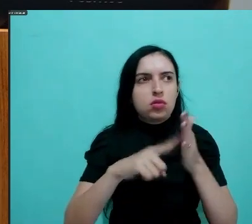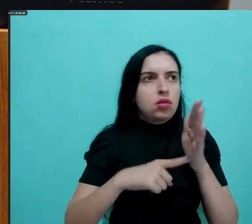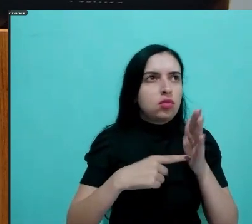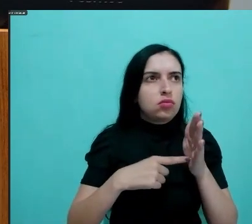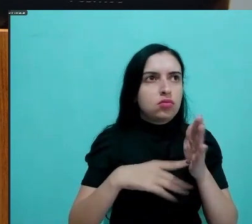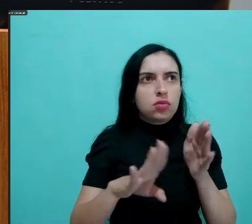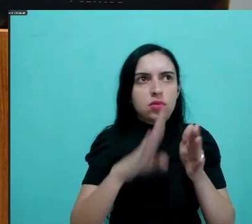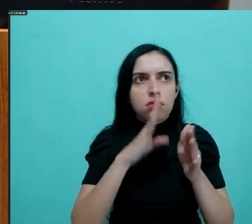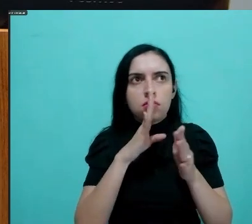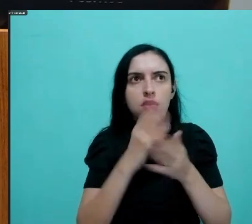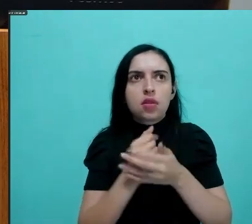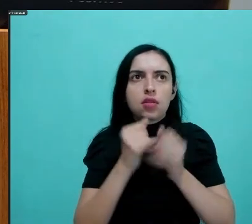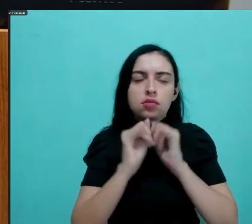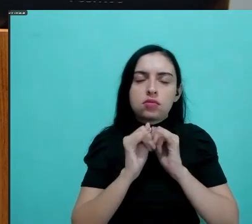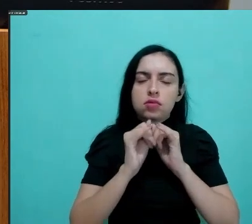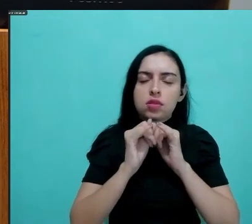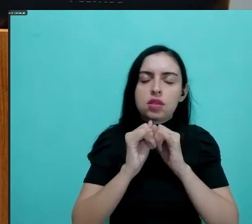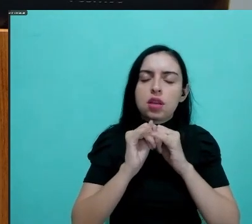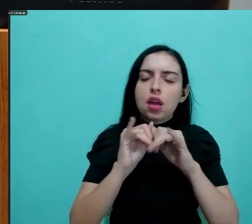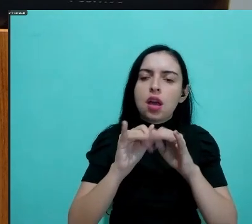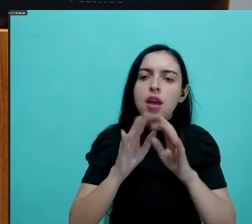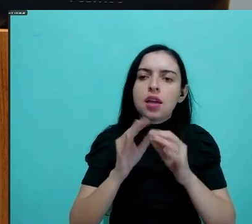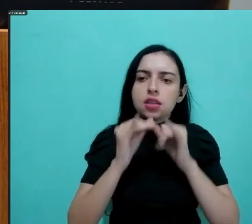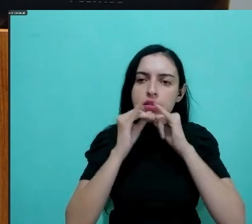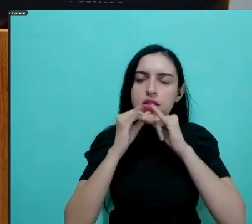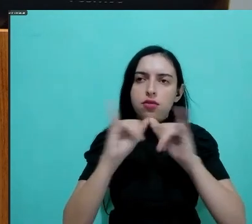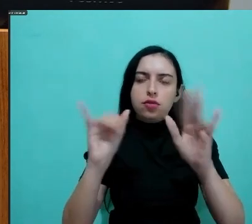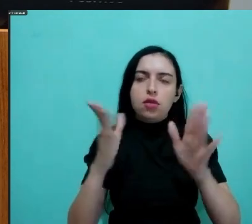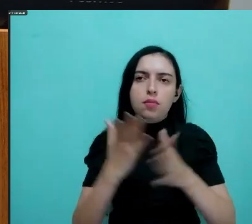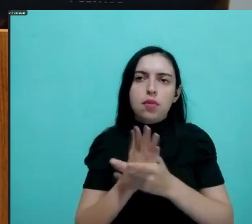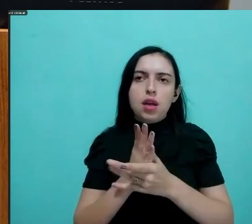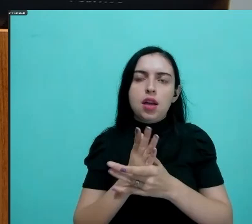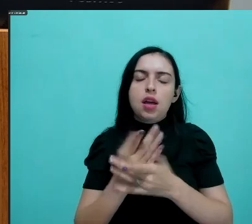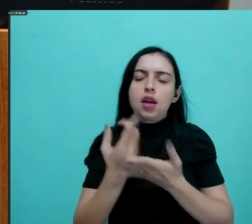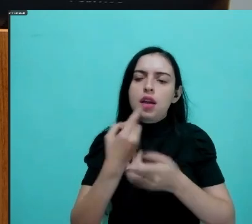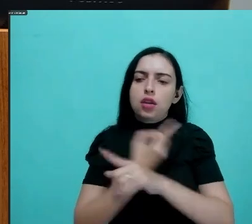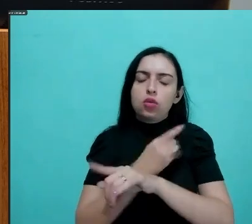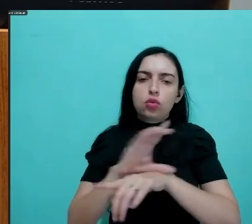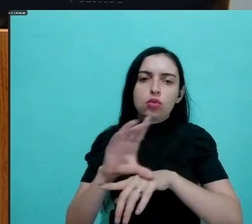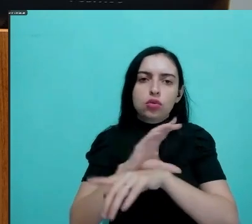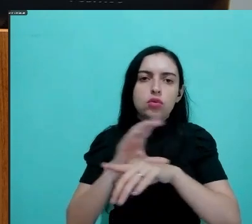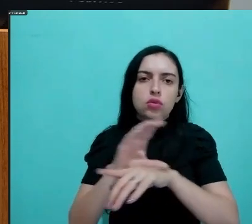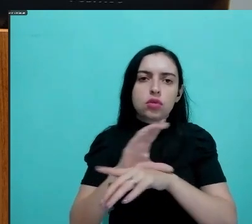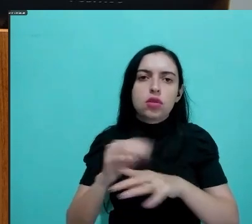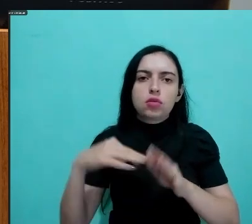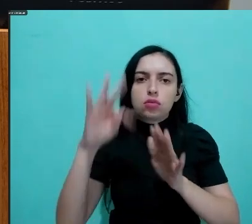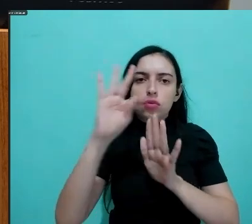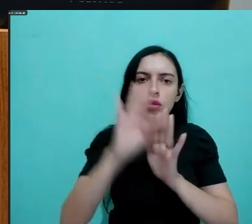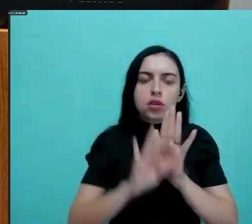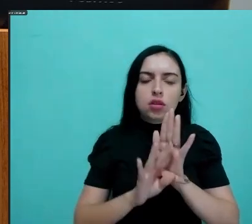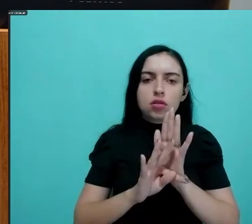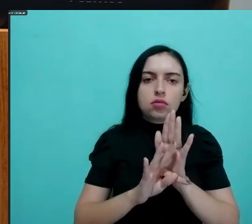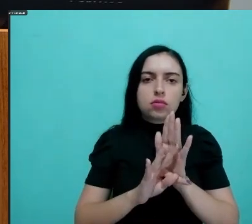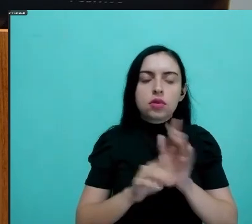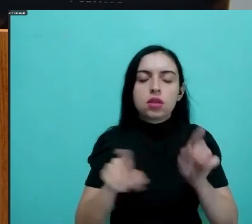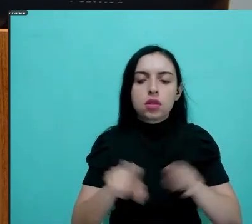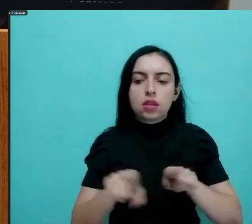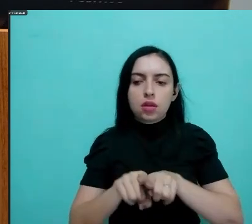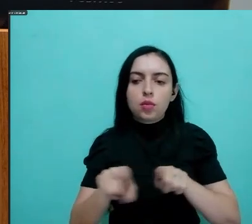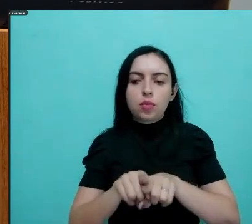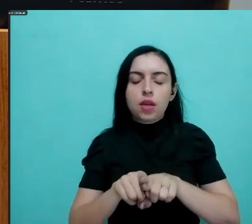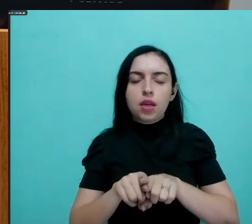que se declare la inconstitucionalidad de los dos textos, y al mismo tiempo la